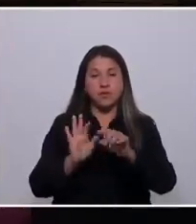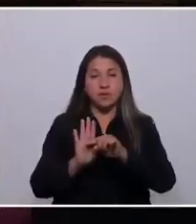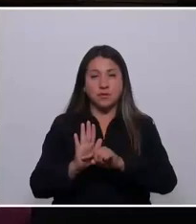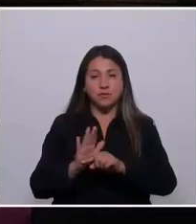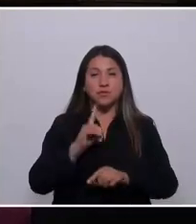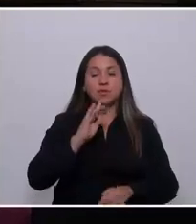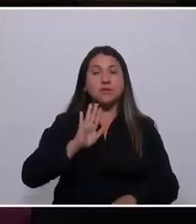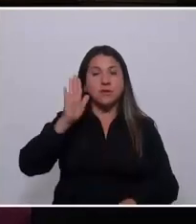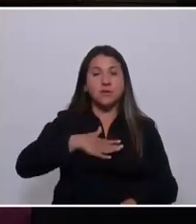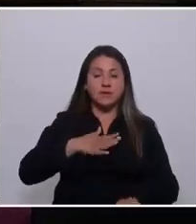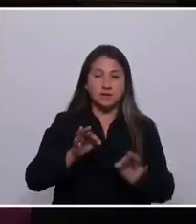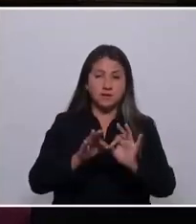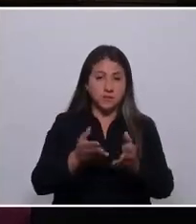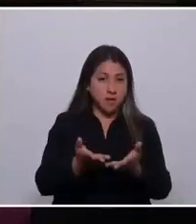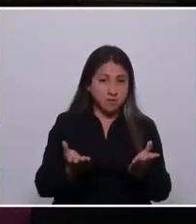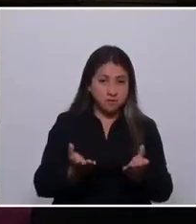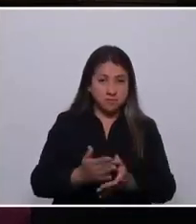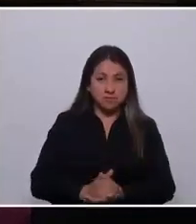indicación.